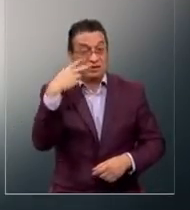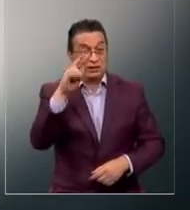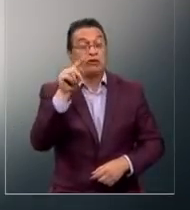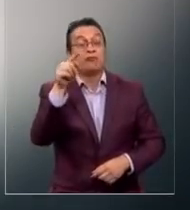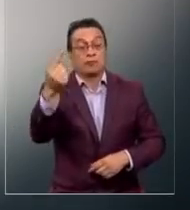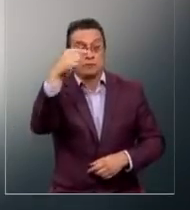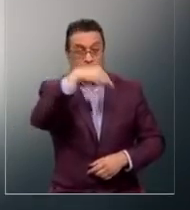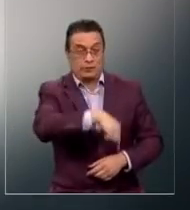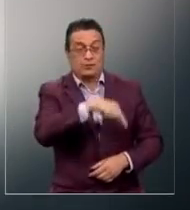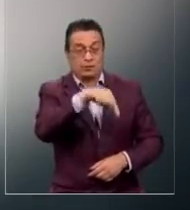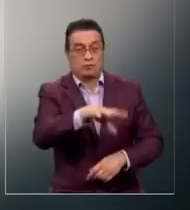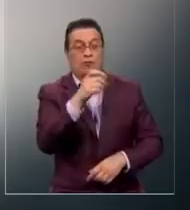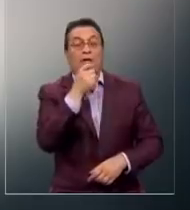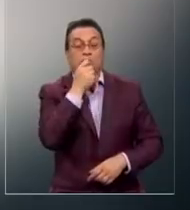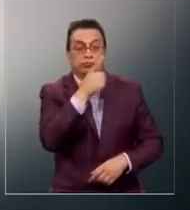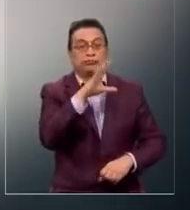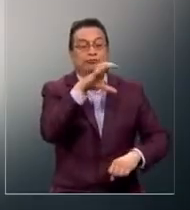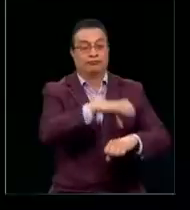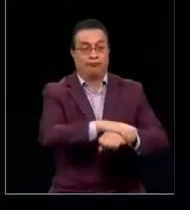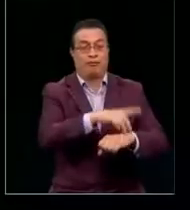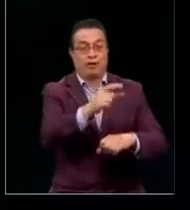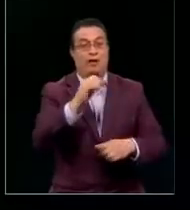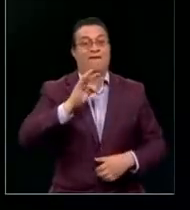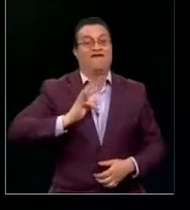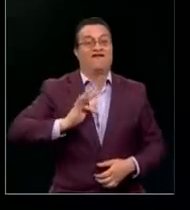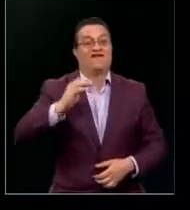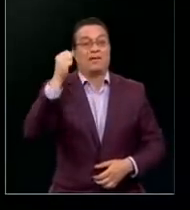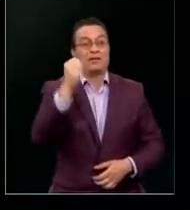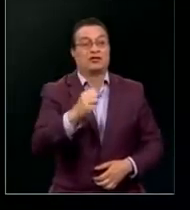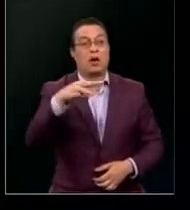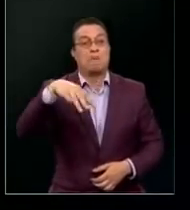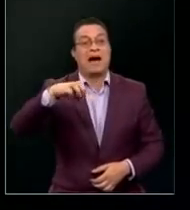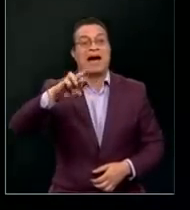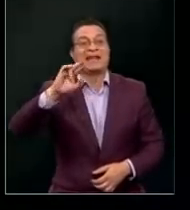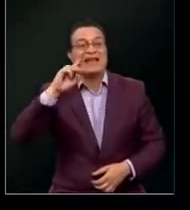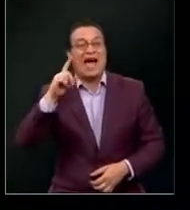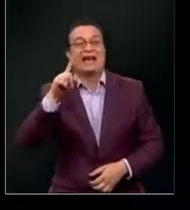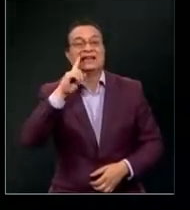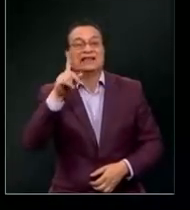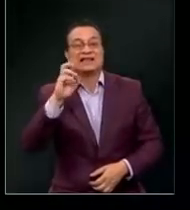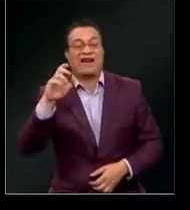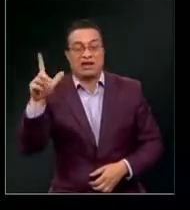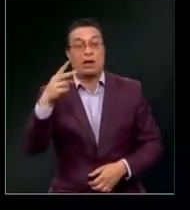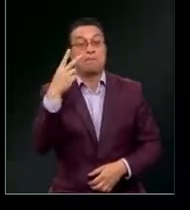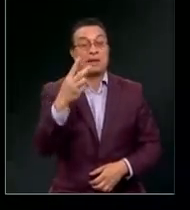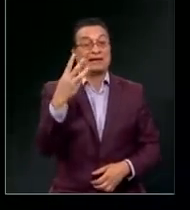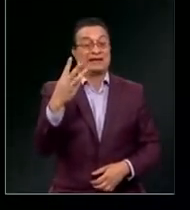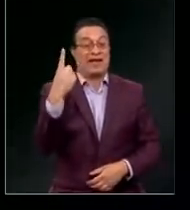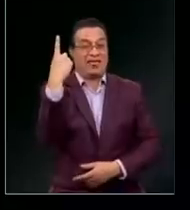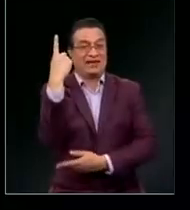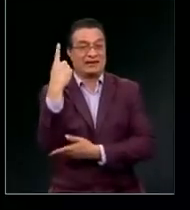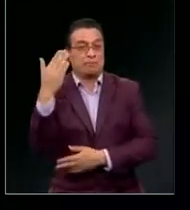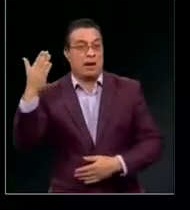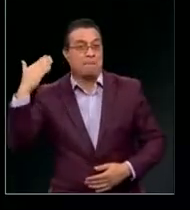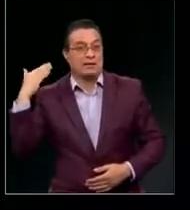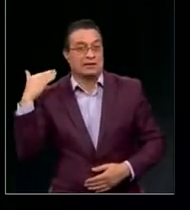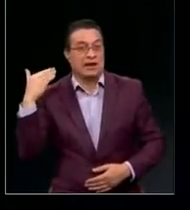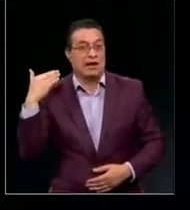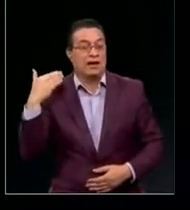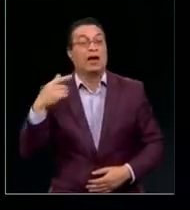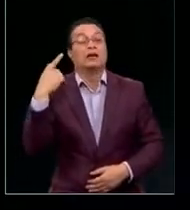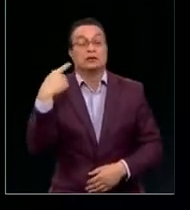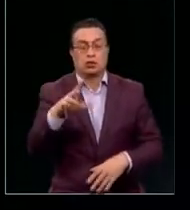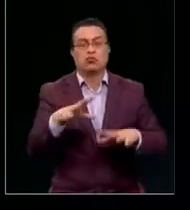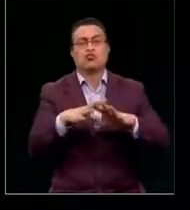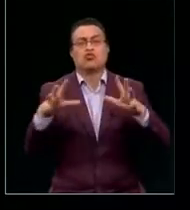está imputado por el femicidio de María Isabel Pavés, hecho que quedó al descubierto el 23 de diciembre pasado. Cabe recordar que